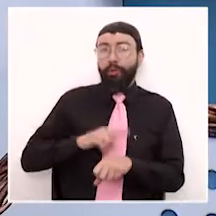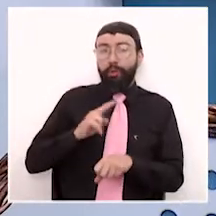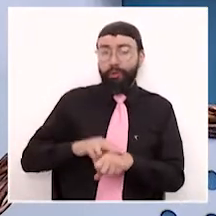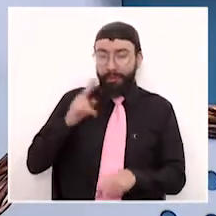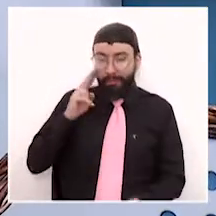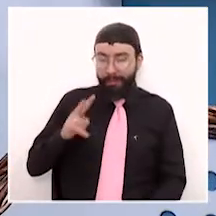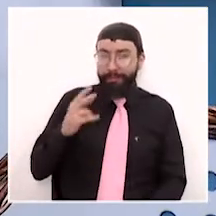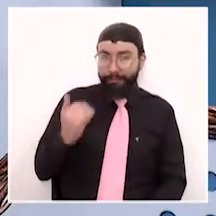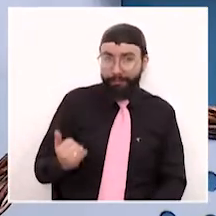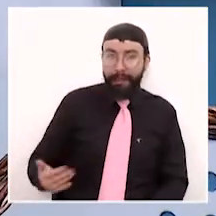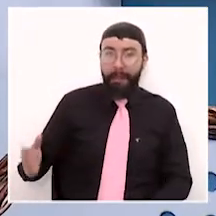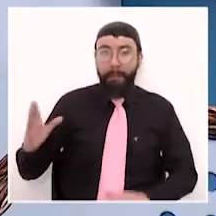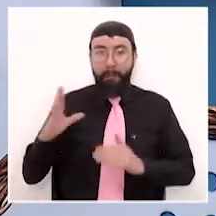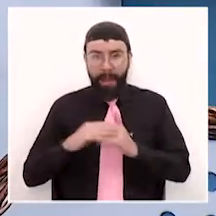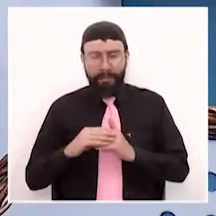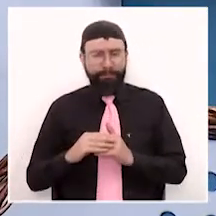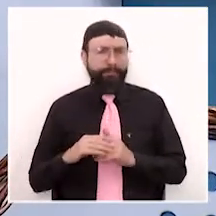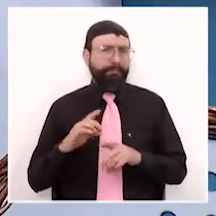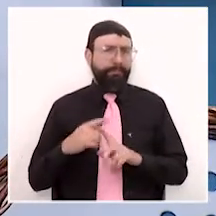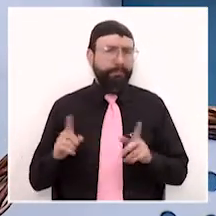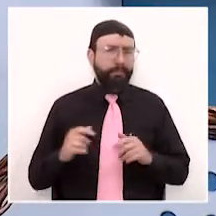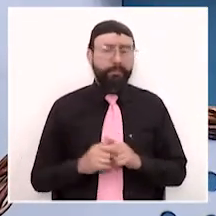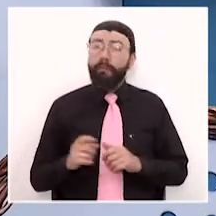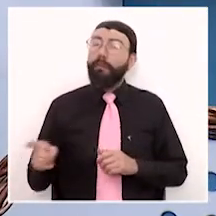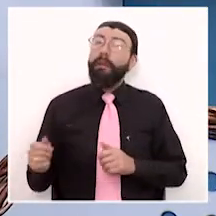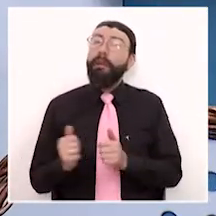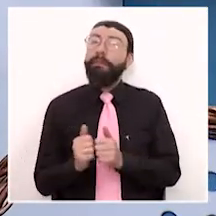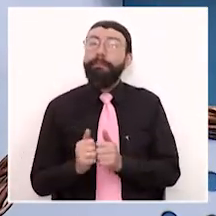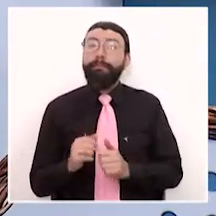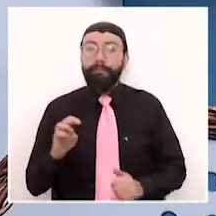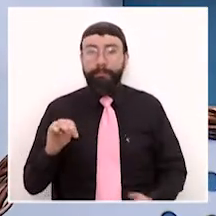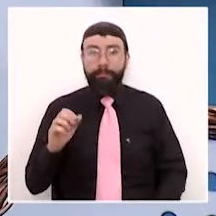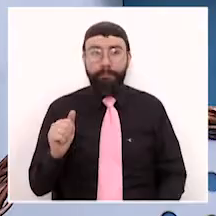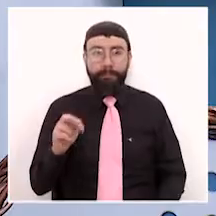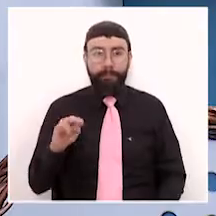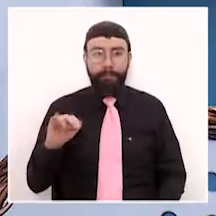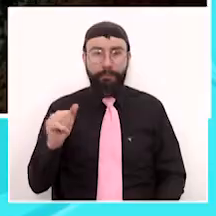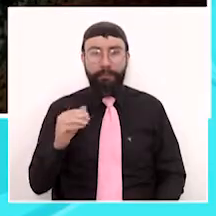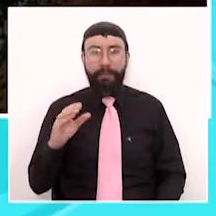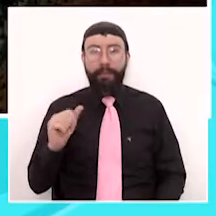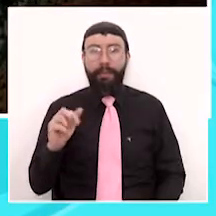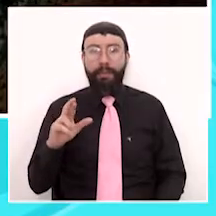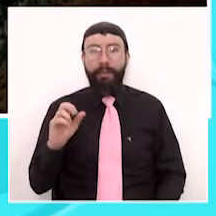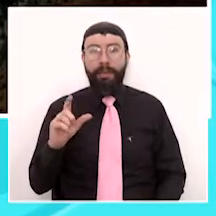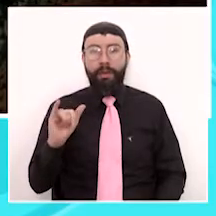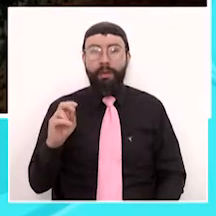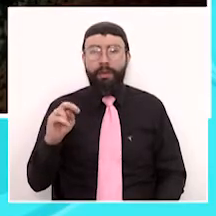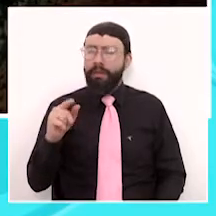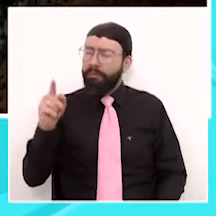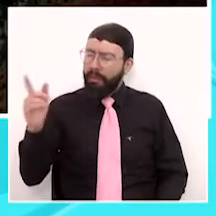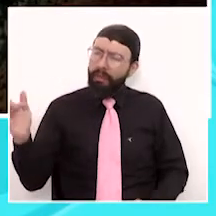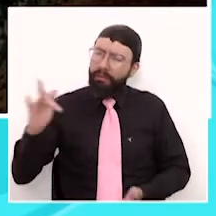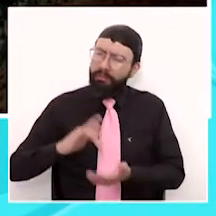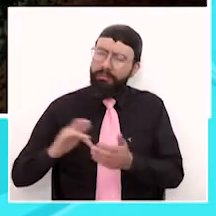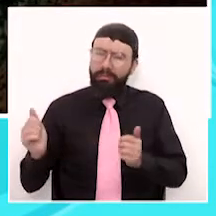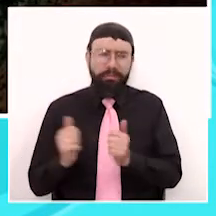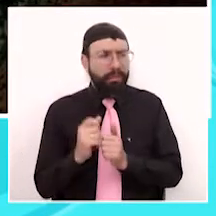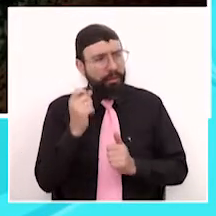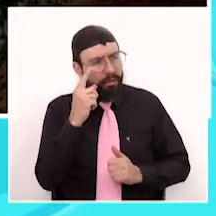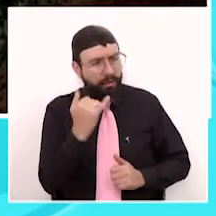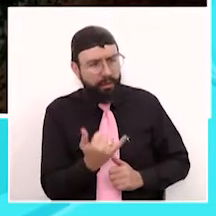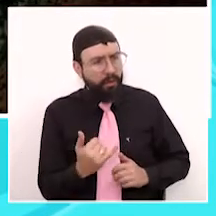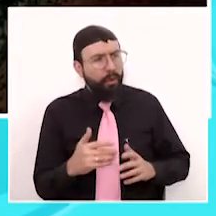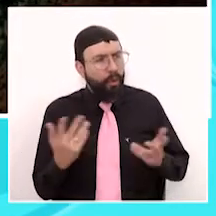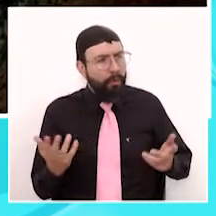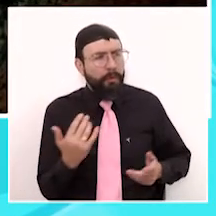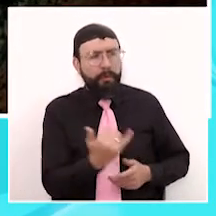panaderías. La doctora María Camila Ramírez nos acompañó aportando su conocimiento para que entendamos el gluten, en qué momento debe